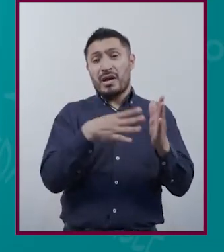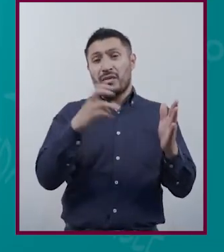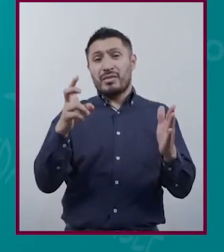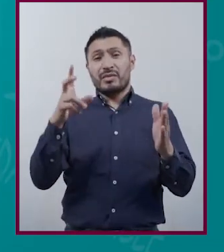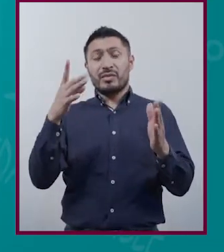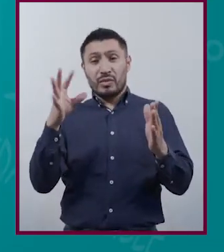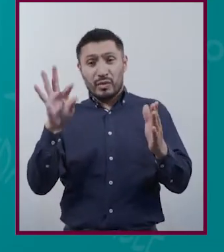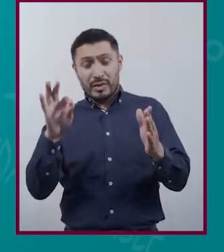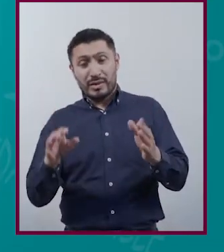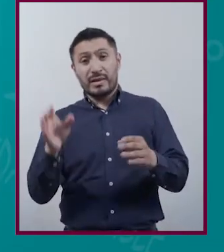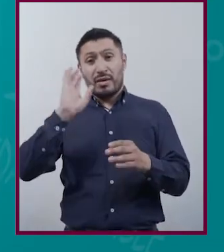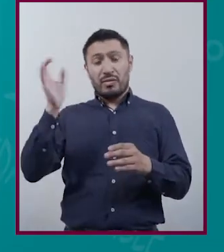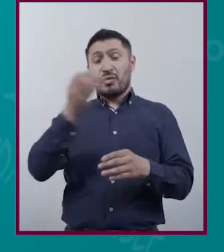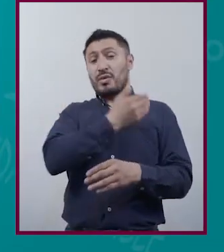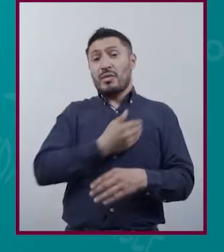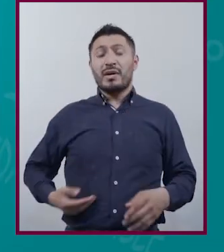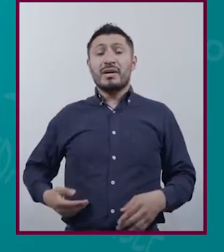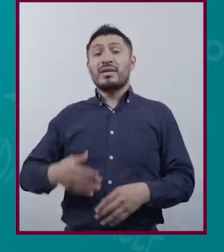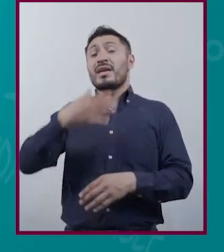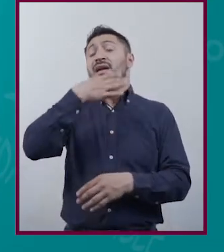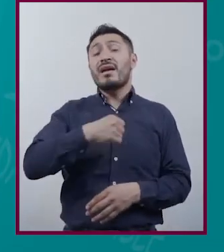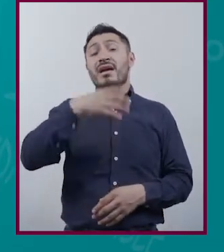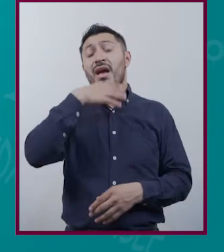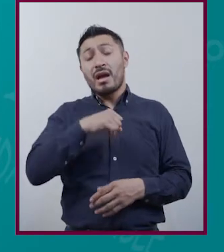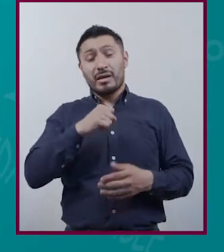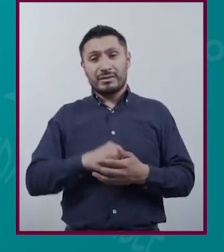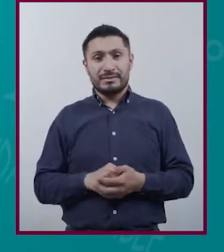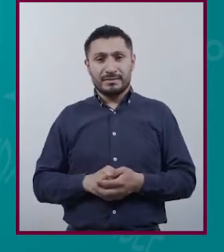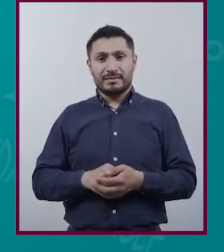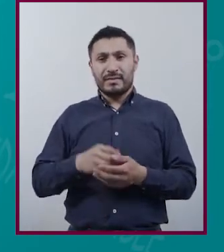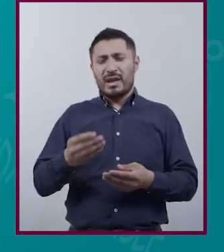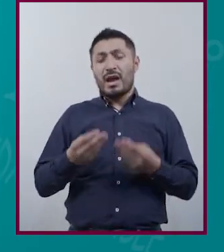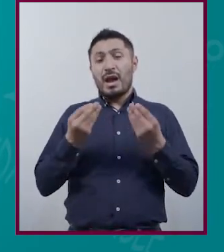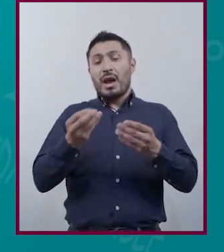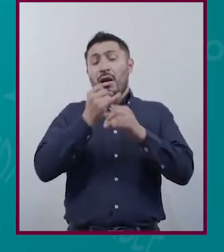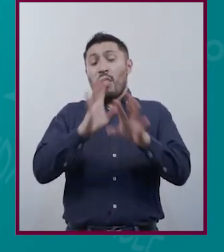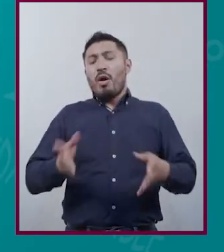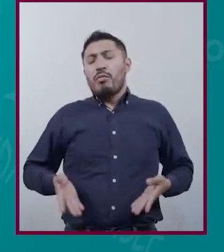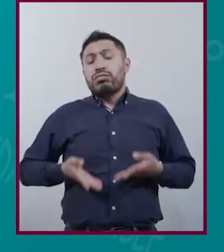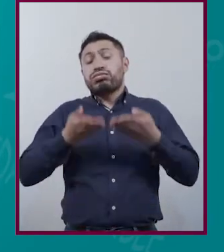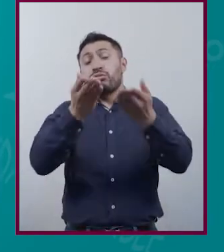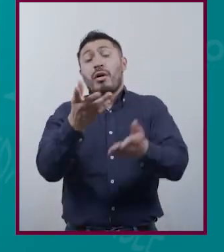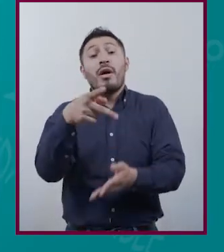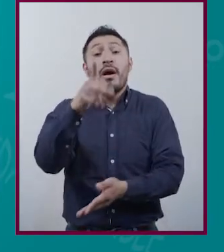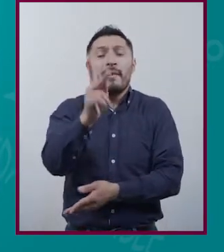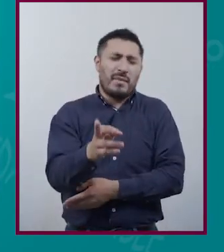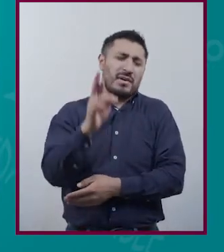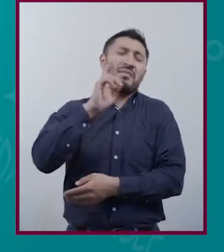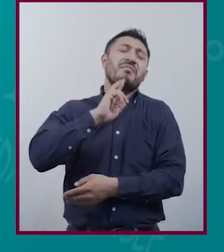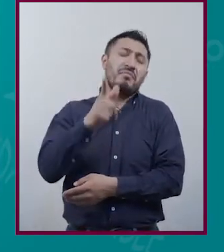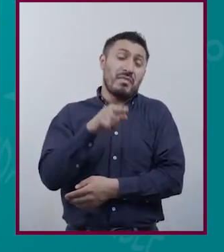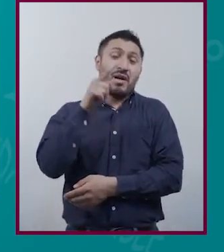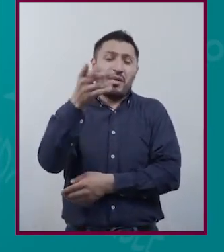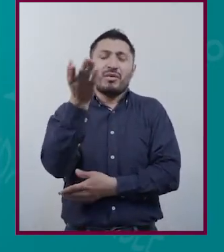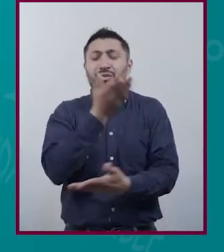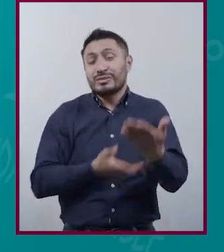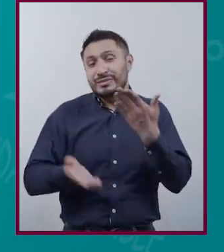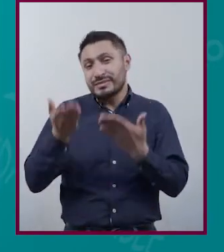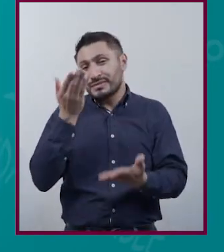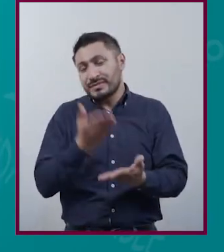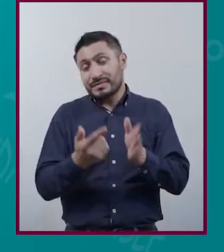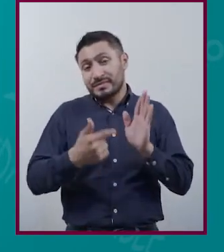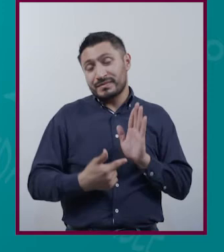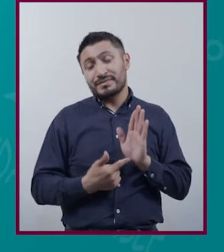Lázaro Cárdenas del Río. Te podríamos ofrecer un montón de datos sobre su vida, pero nos parece más divertido compartirte